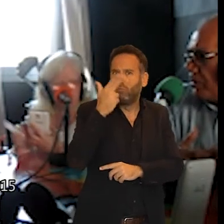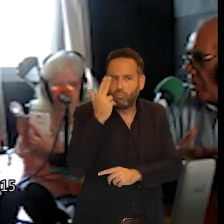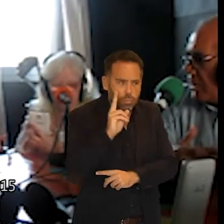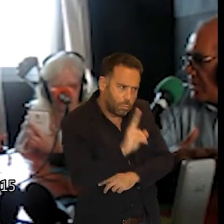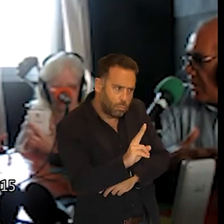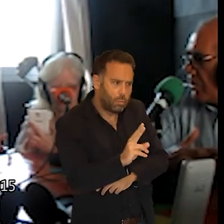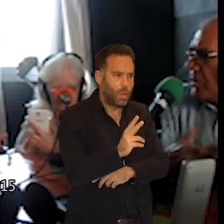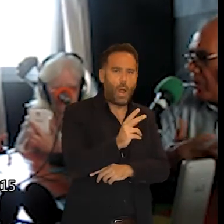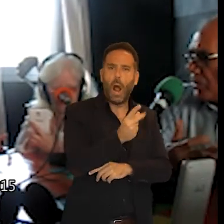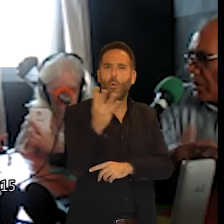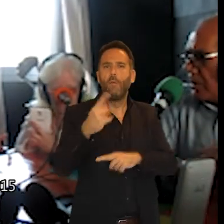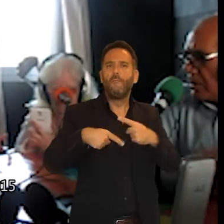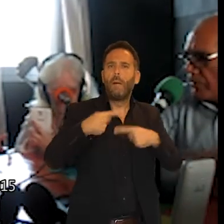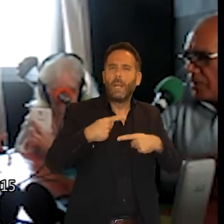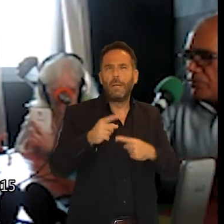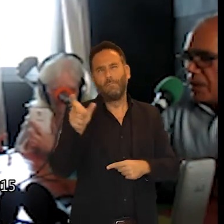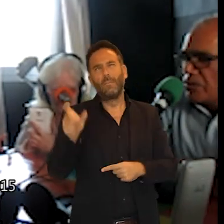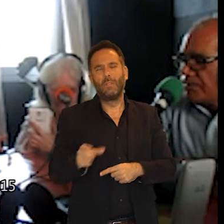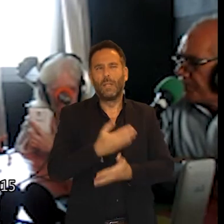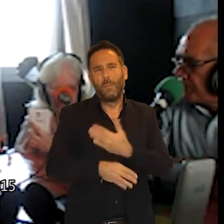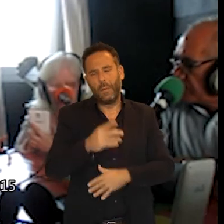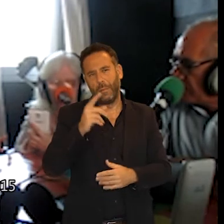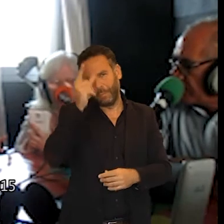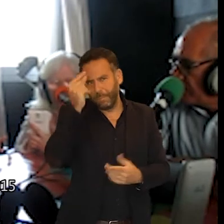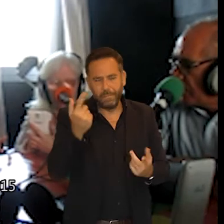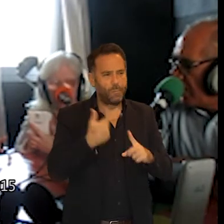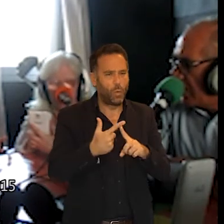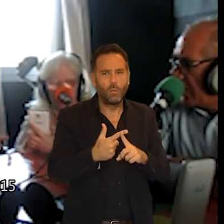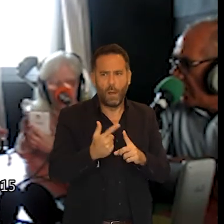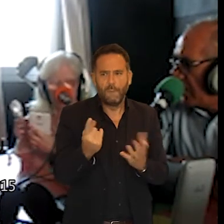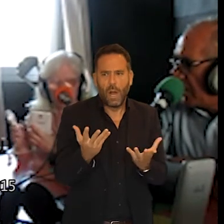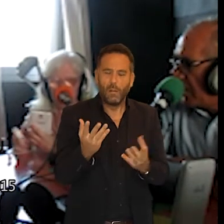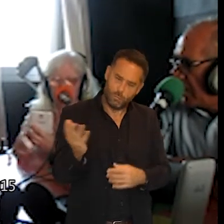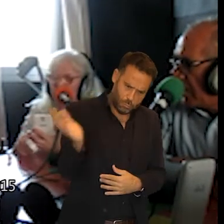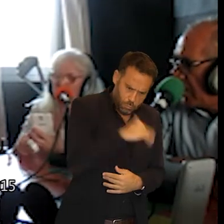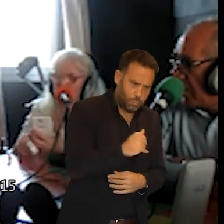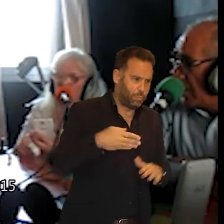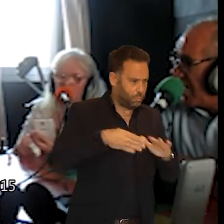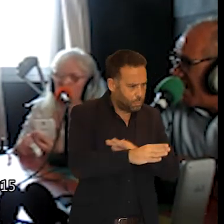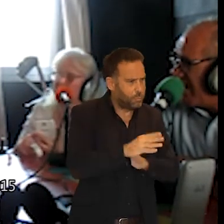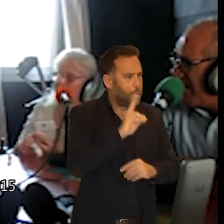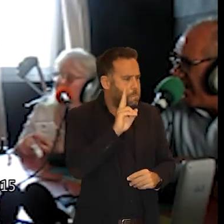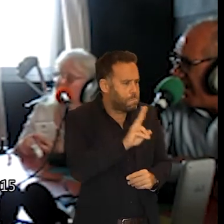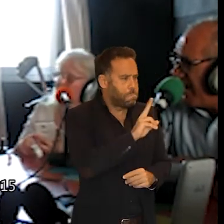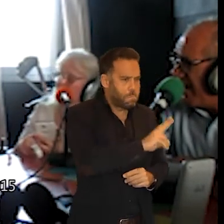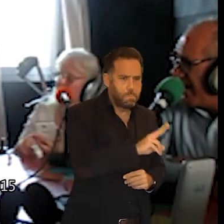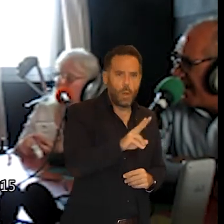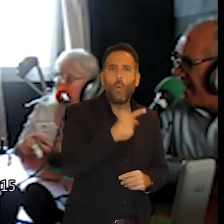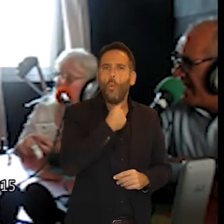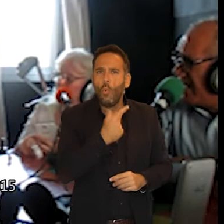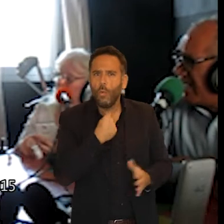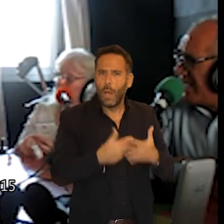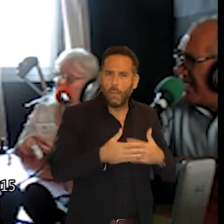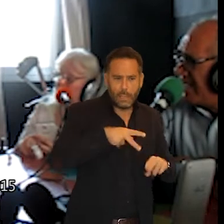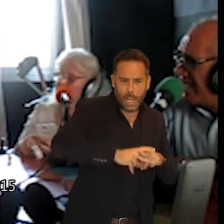tengan claro. Algún familiar pues que necesite este tipo de actividad, o puedan pues colaborar. Ir a verlo, a ver si le claro. Agrada, a ver si le gusta lo que